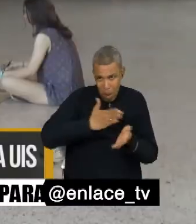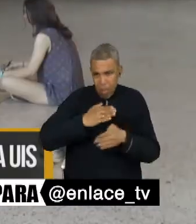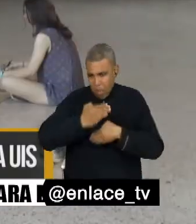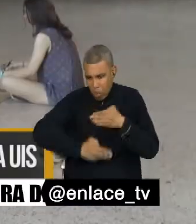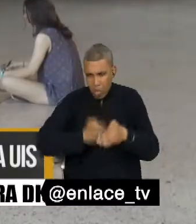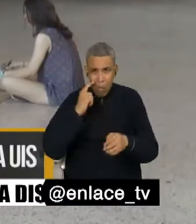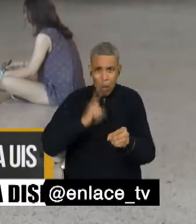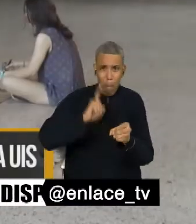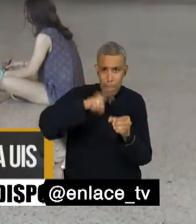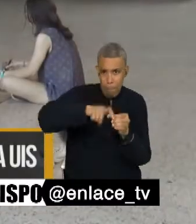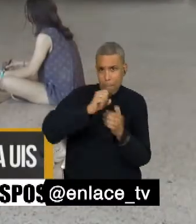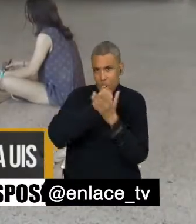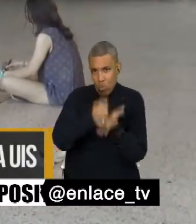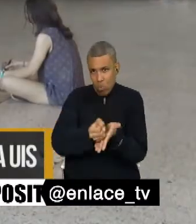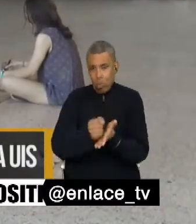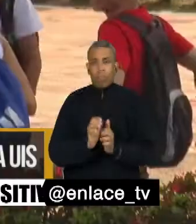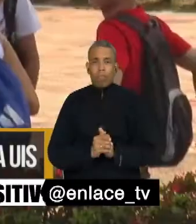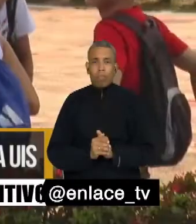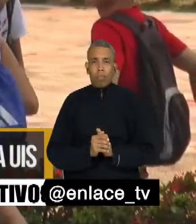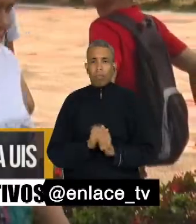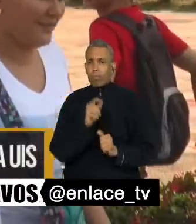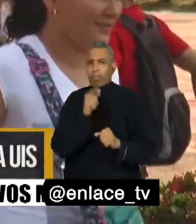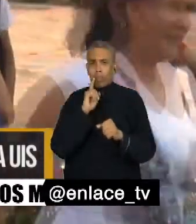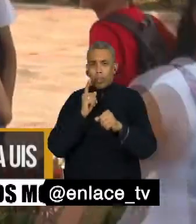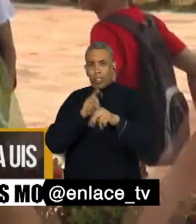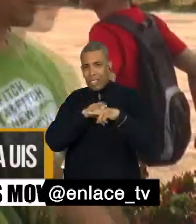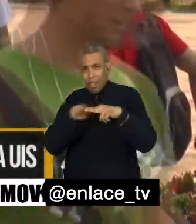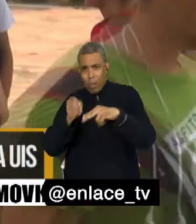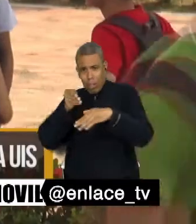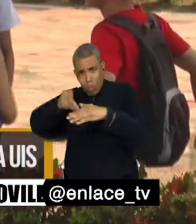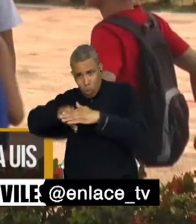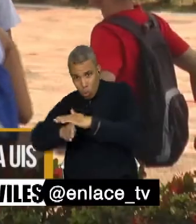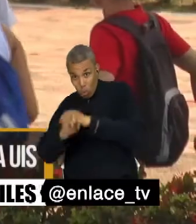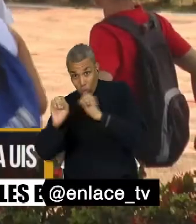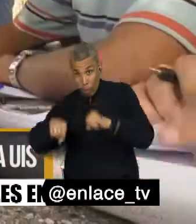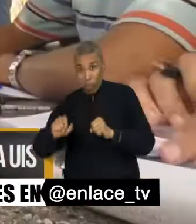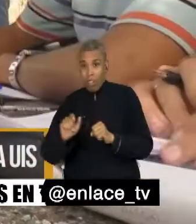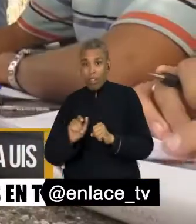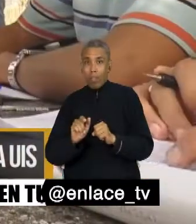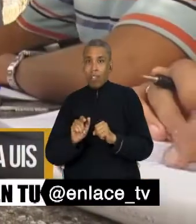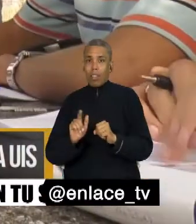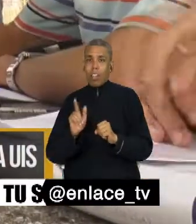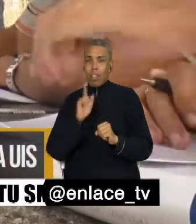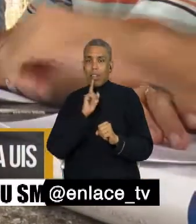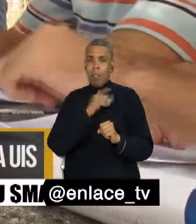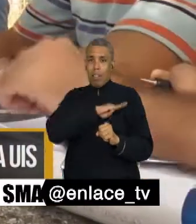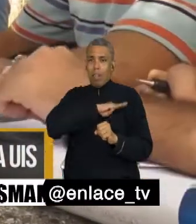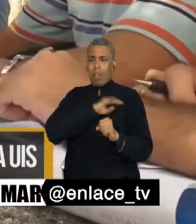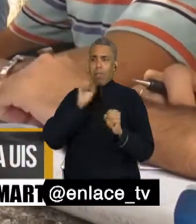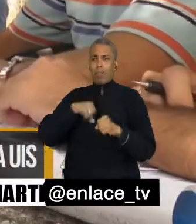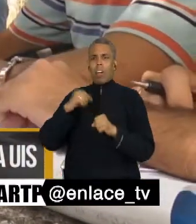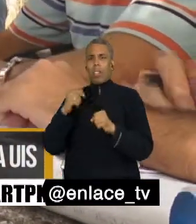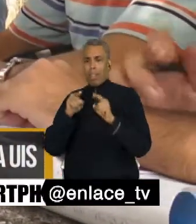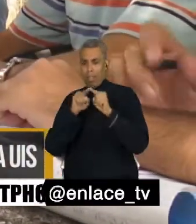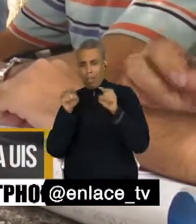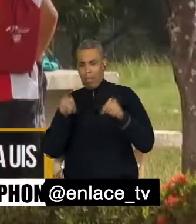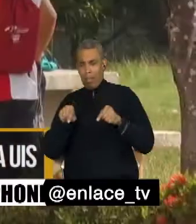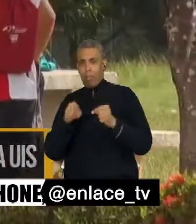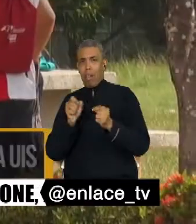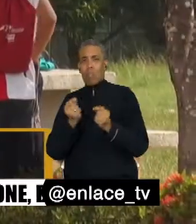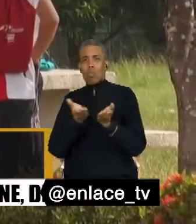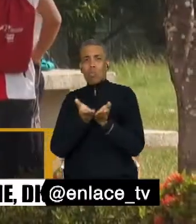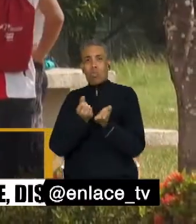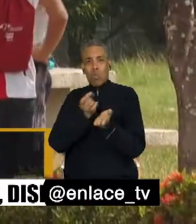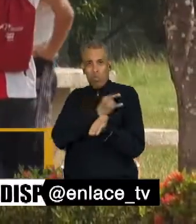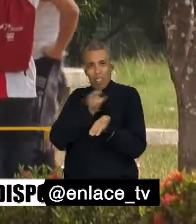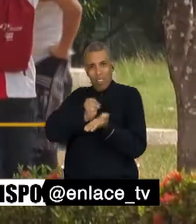Cabe mencionar que quienes se inscriban en el nivel introductorio pueden beneficiarse de las becas que otorga la Alcaldía de Barranca Bermeja gracias al convenio